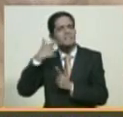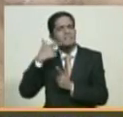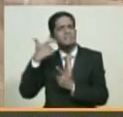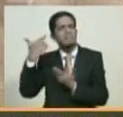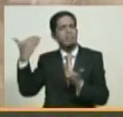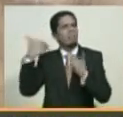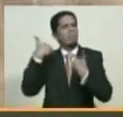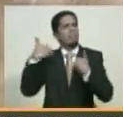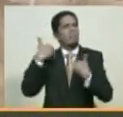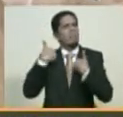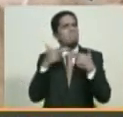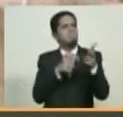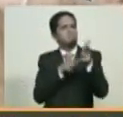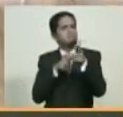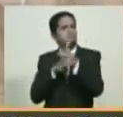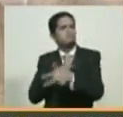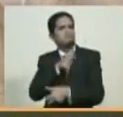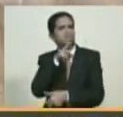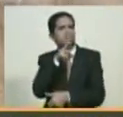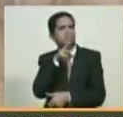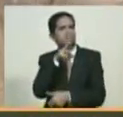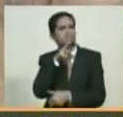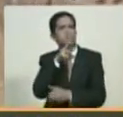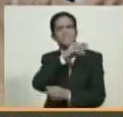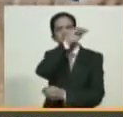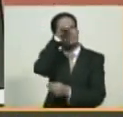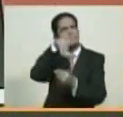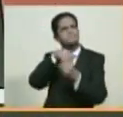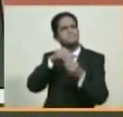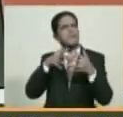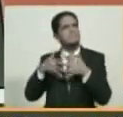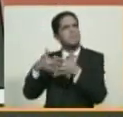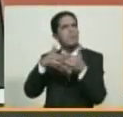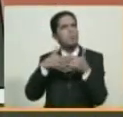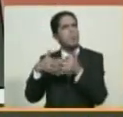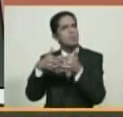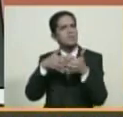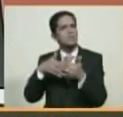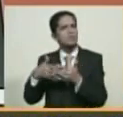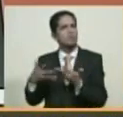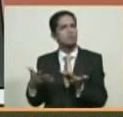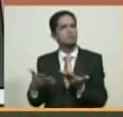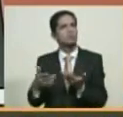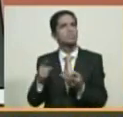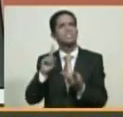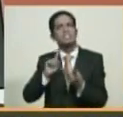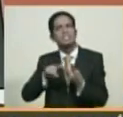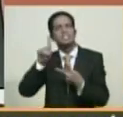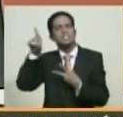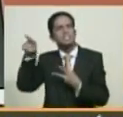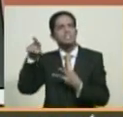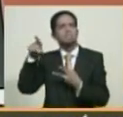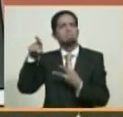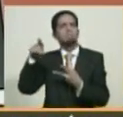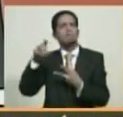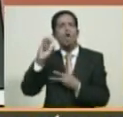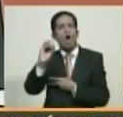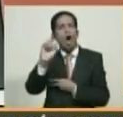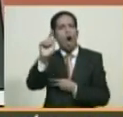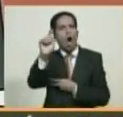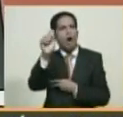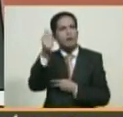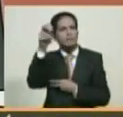brutal por la acción de las tropas de la OTAN y de los centros hegemónicos del poder. Este